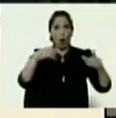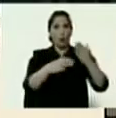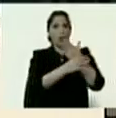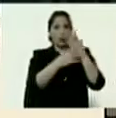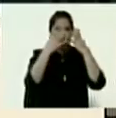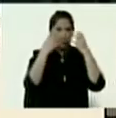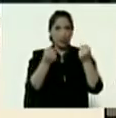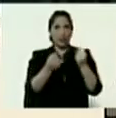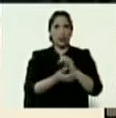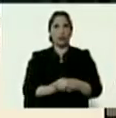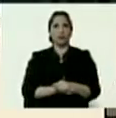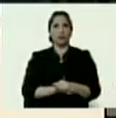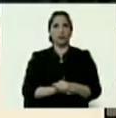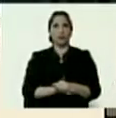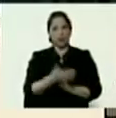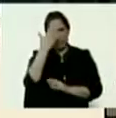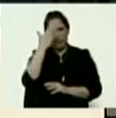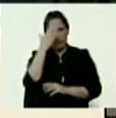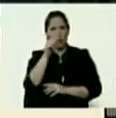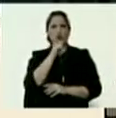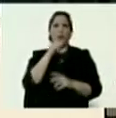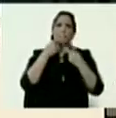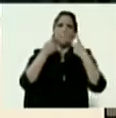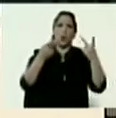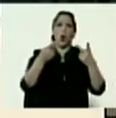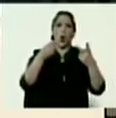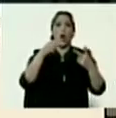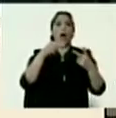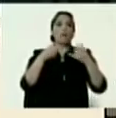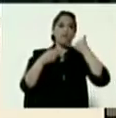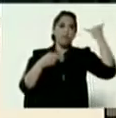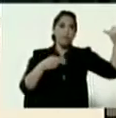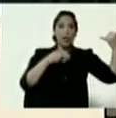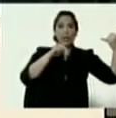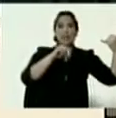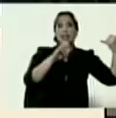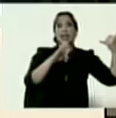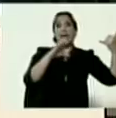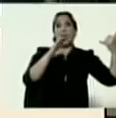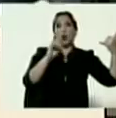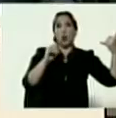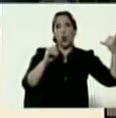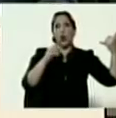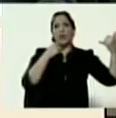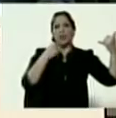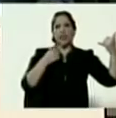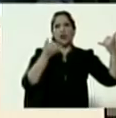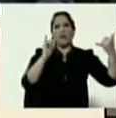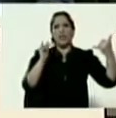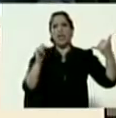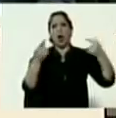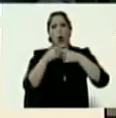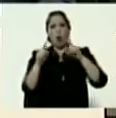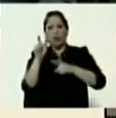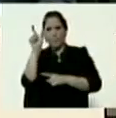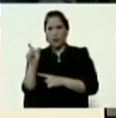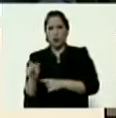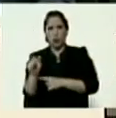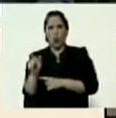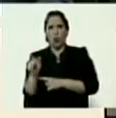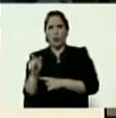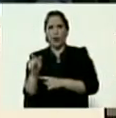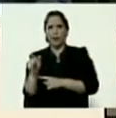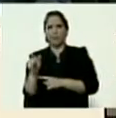fue el que hizo la delación a alias Necoclic, señalándole que había un infiltrado en la caravana